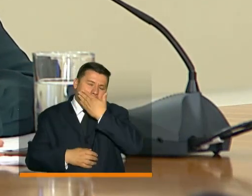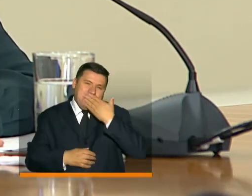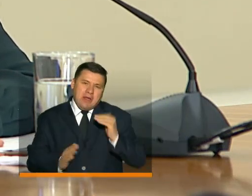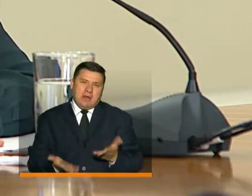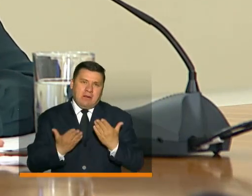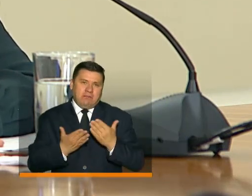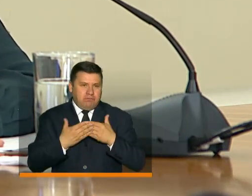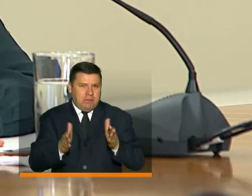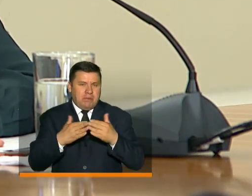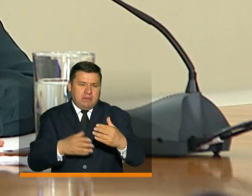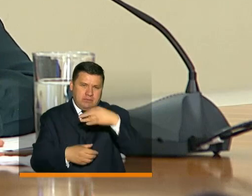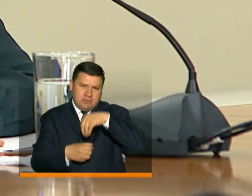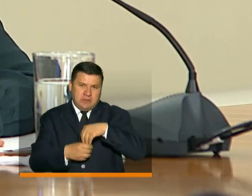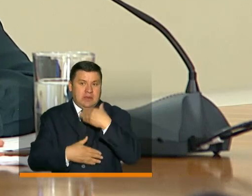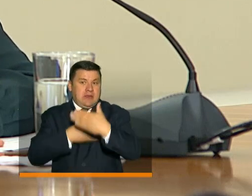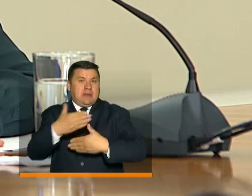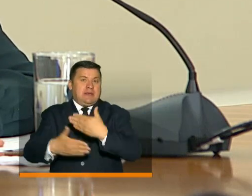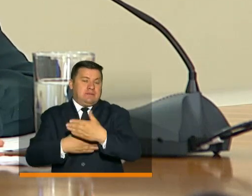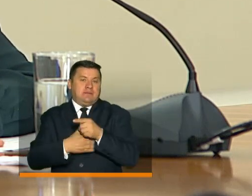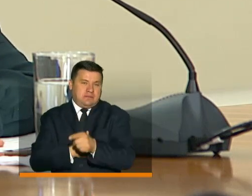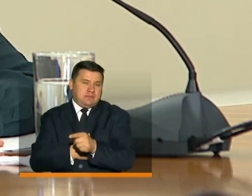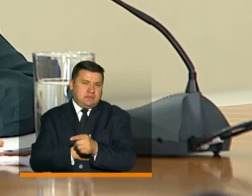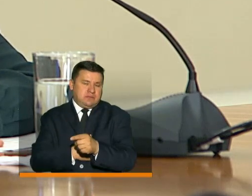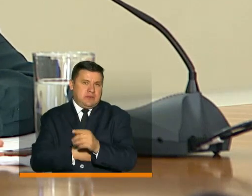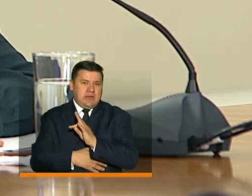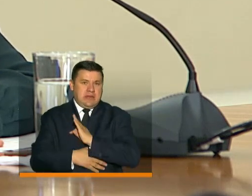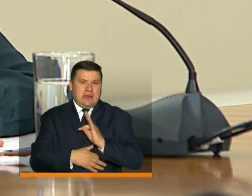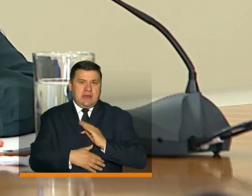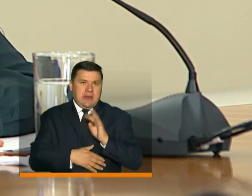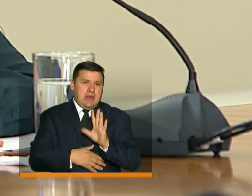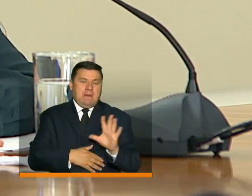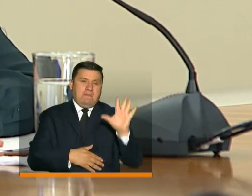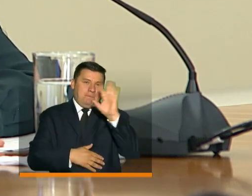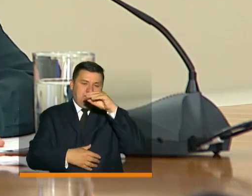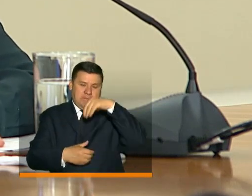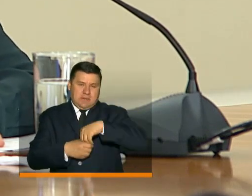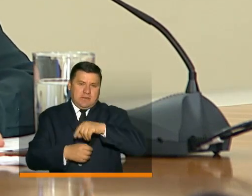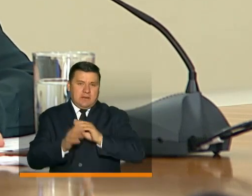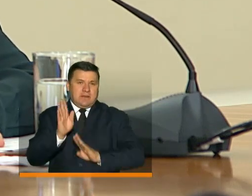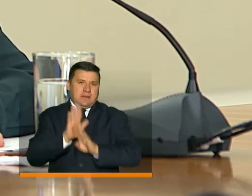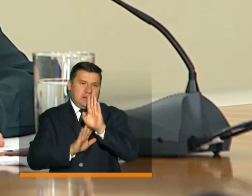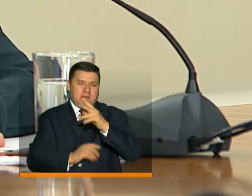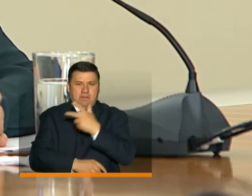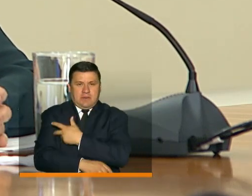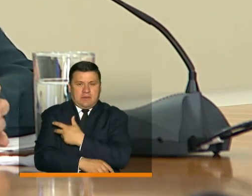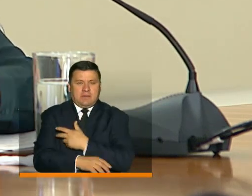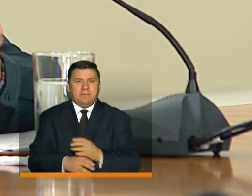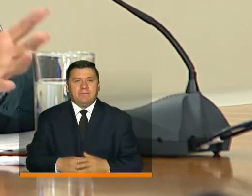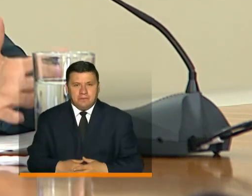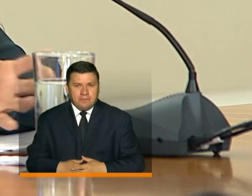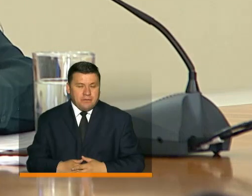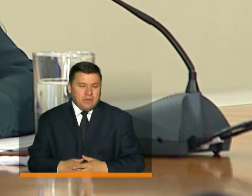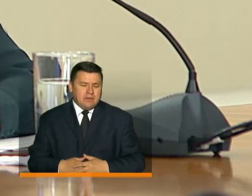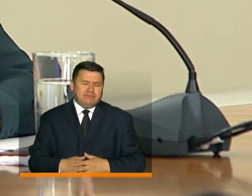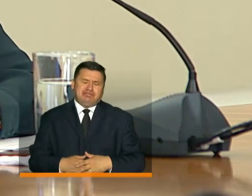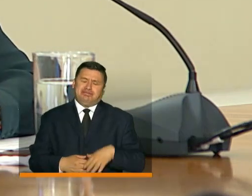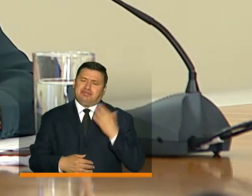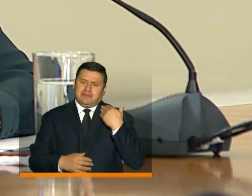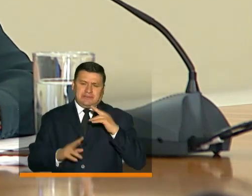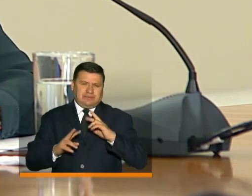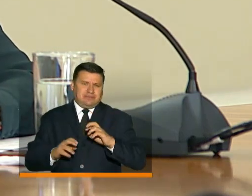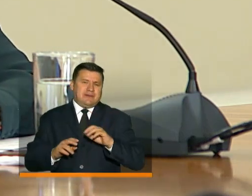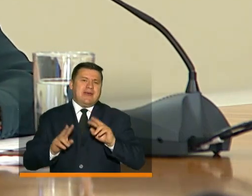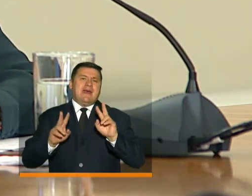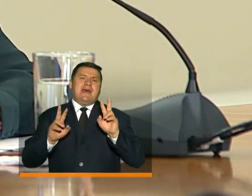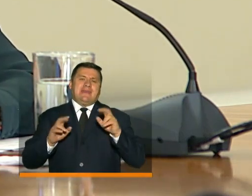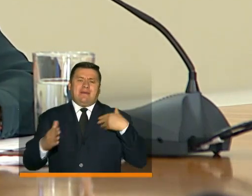mejor disposición después para tratamientos antivirales y también para el desarrollo de vacunas. Eso tiene que ver mucho con todo